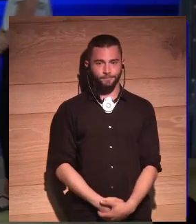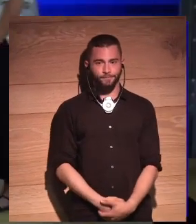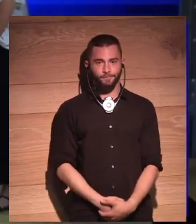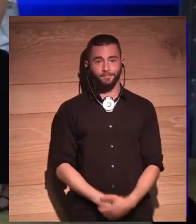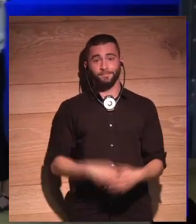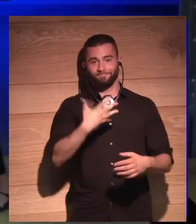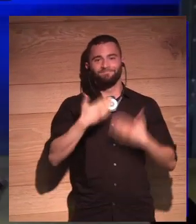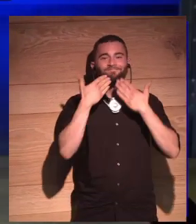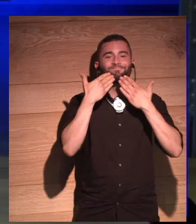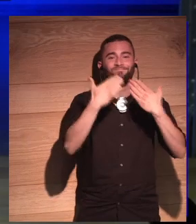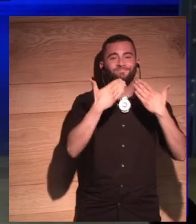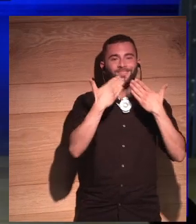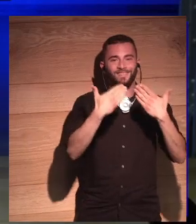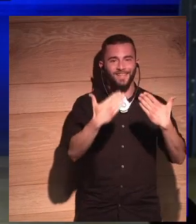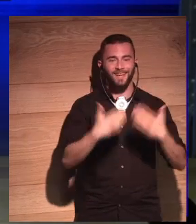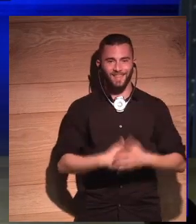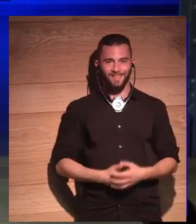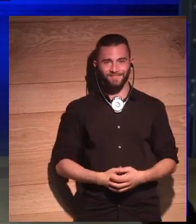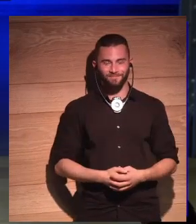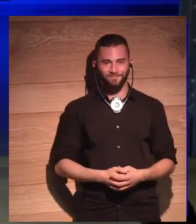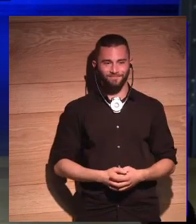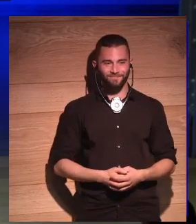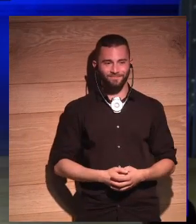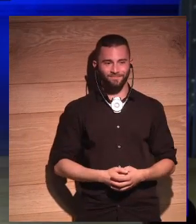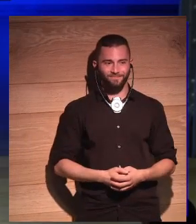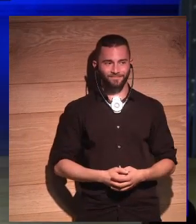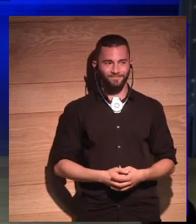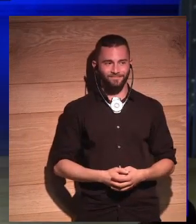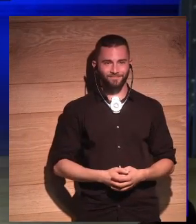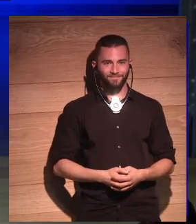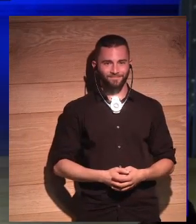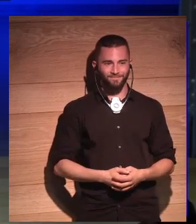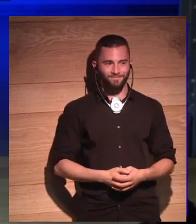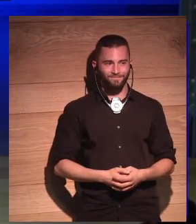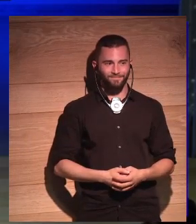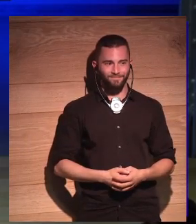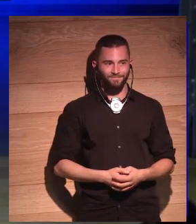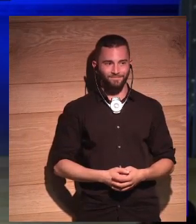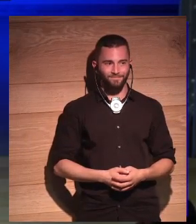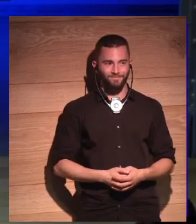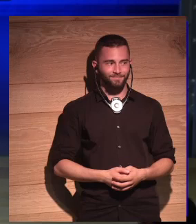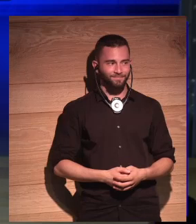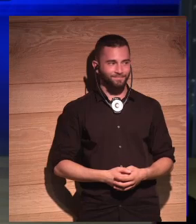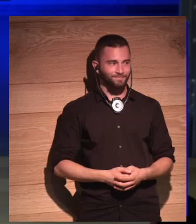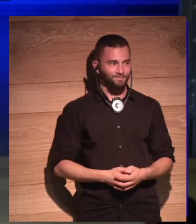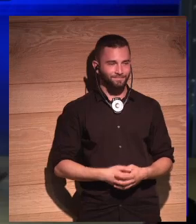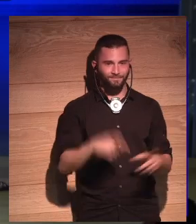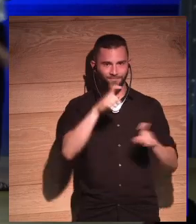Muchas gracias. Thank you very much, Ian. okay. Please, take a place. Ah, Else,